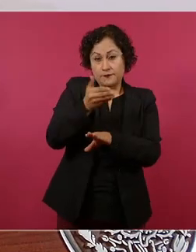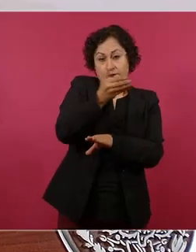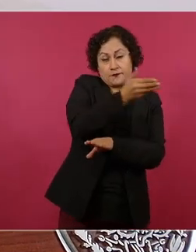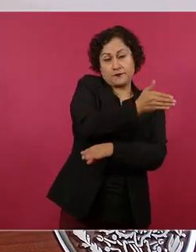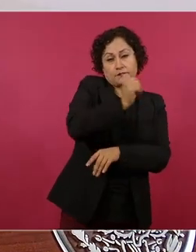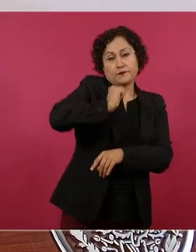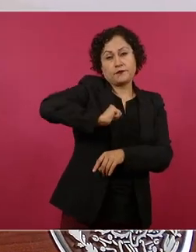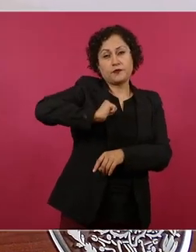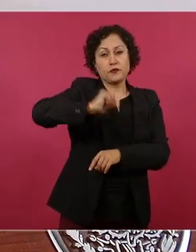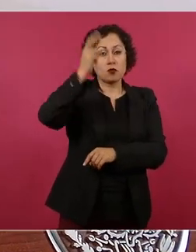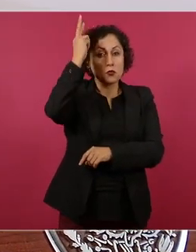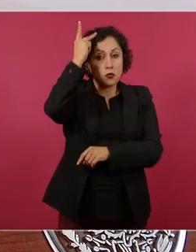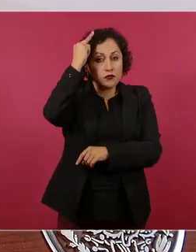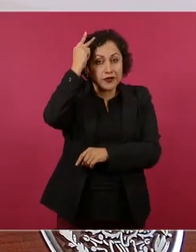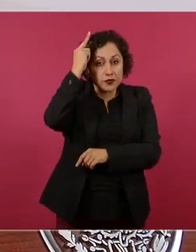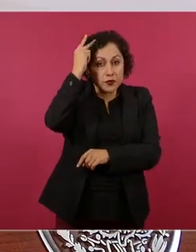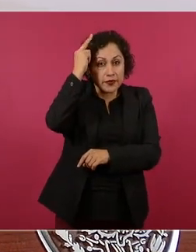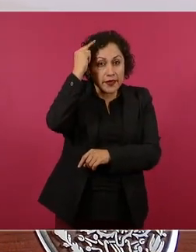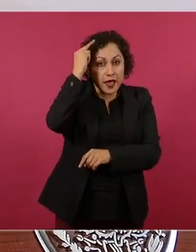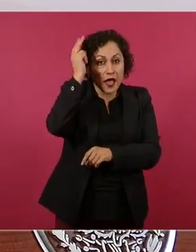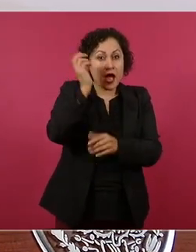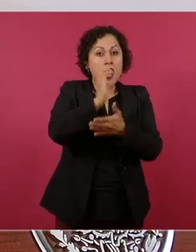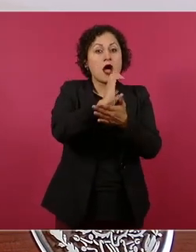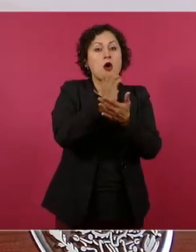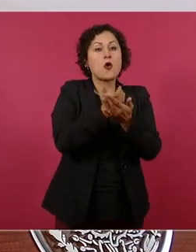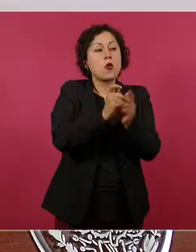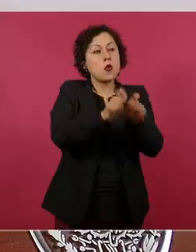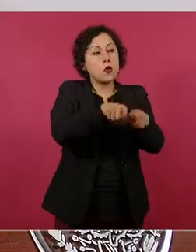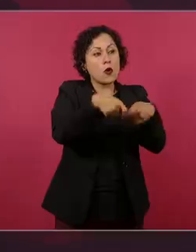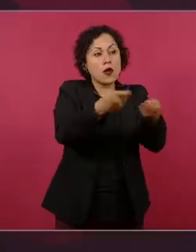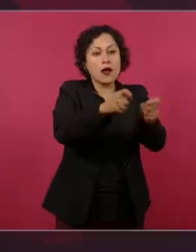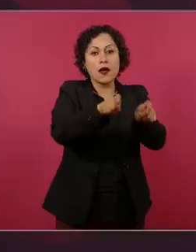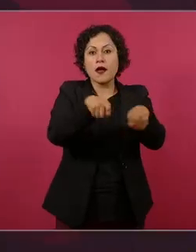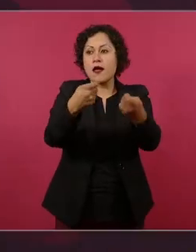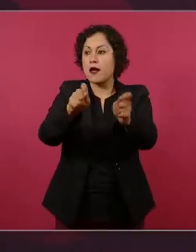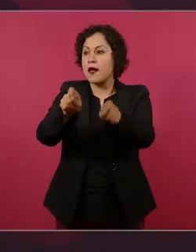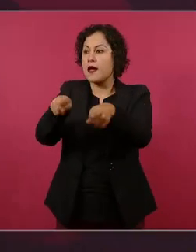para la explotación petrolera a compañías extranjeras